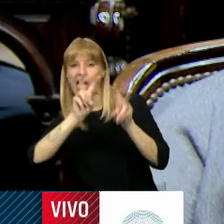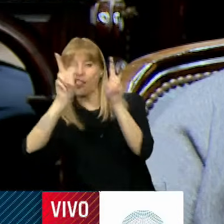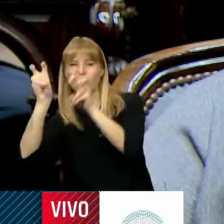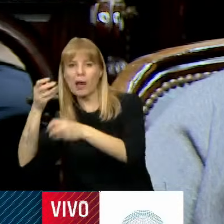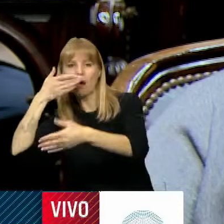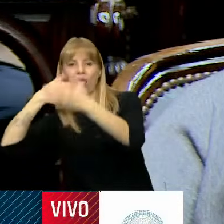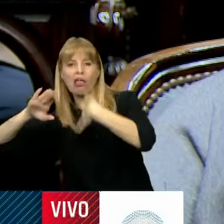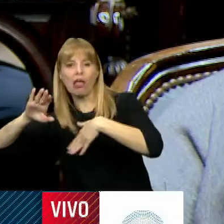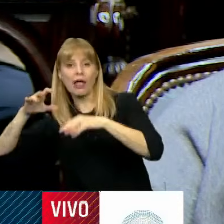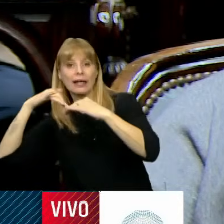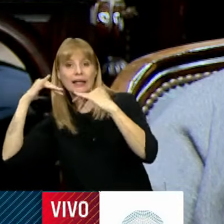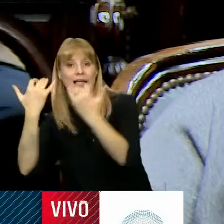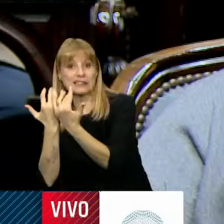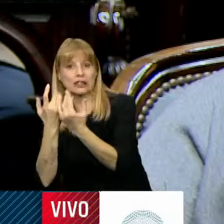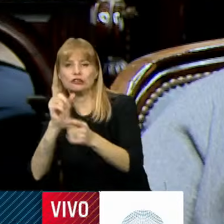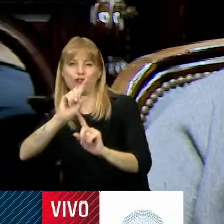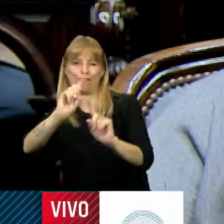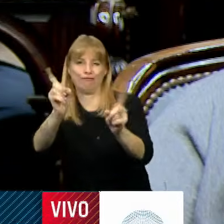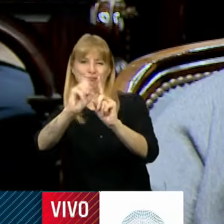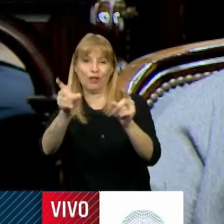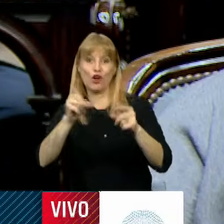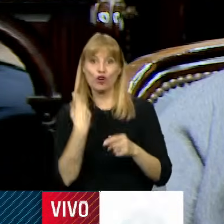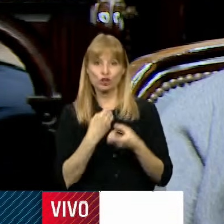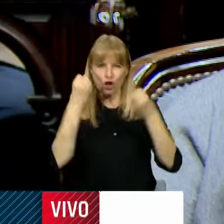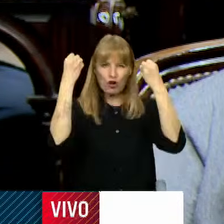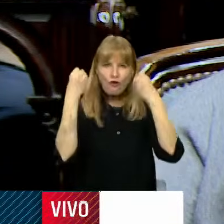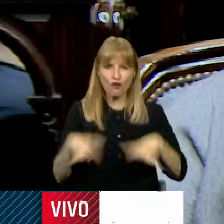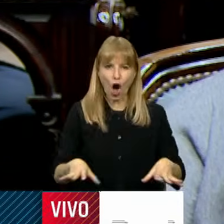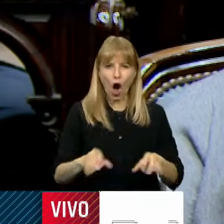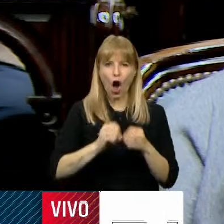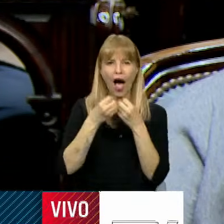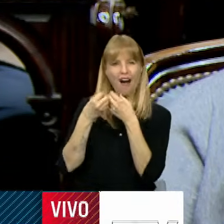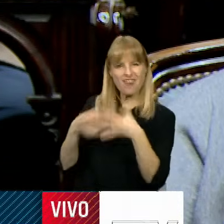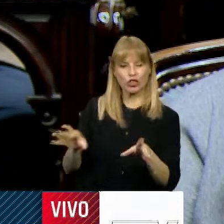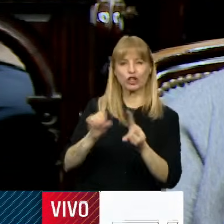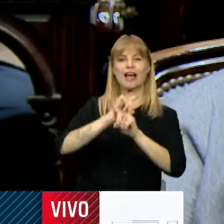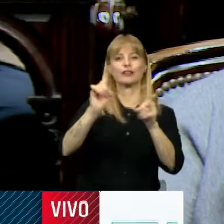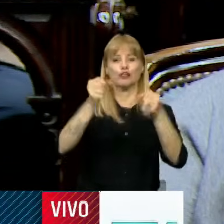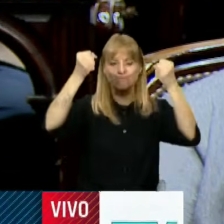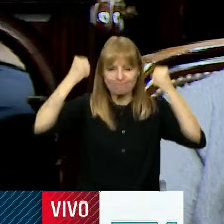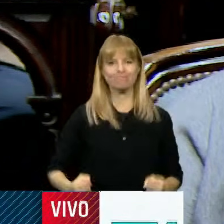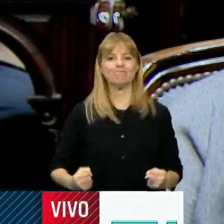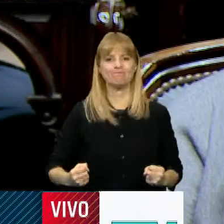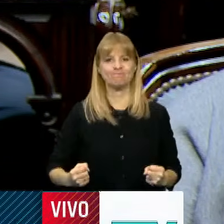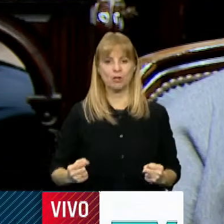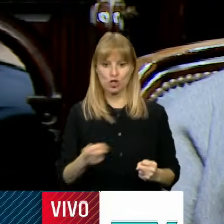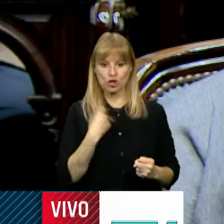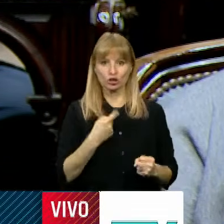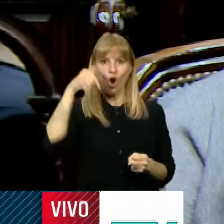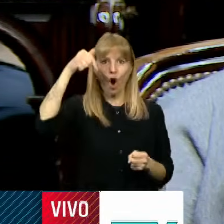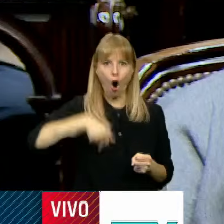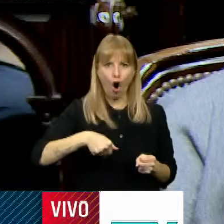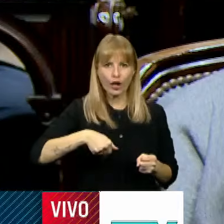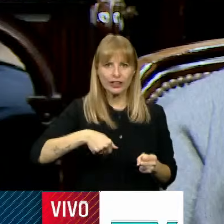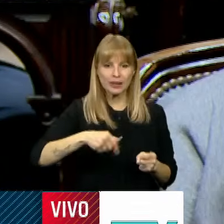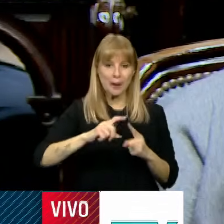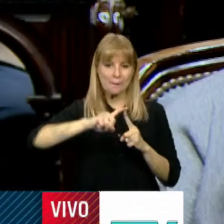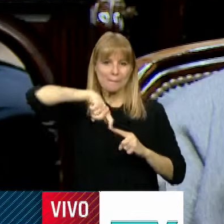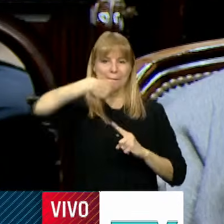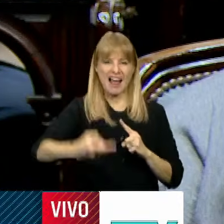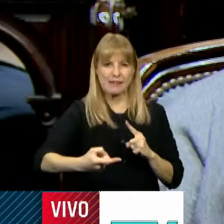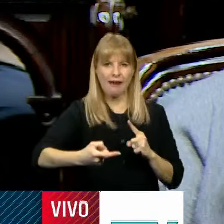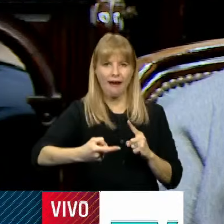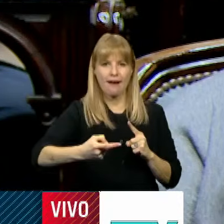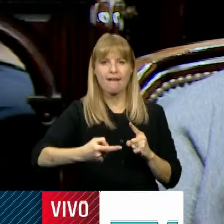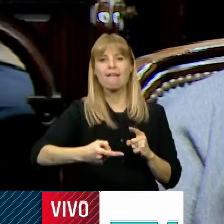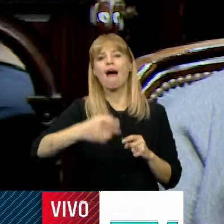brazos, nosotros no vamos a aflojar en ningún momento y no vamos a dejar de insistir. Lo hicimos hoy. Lo haremos mañana, lo